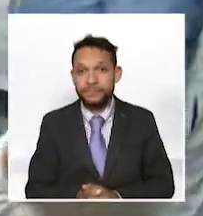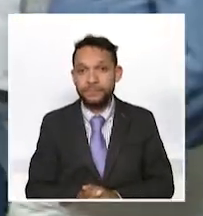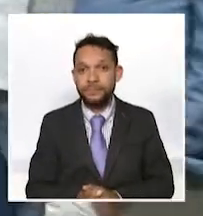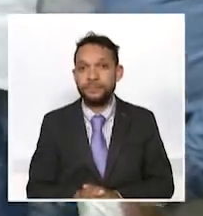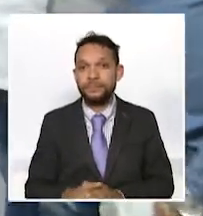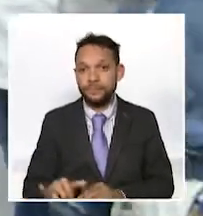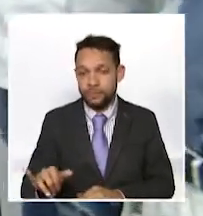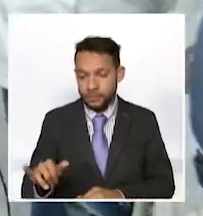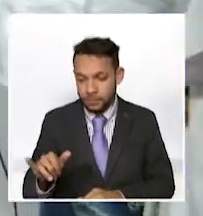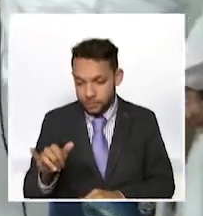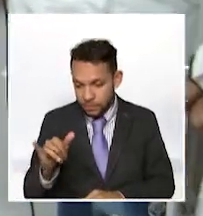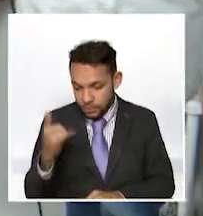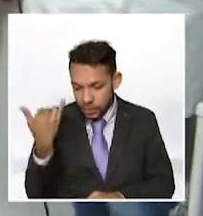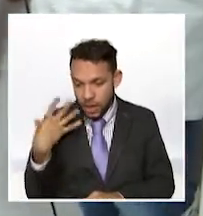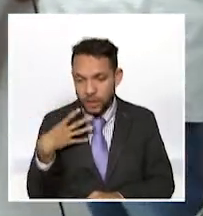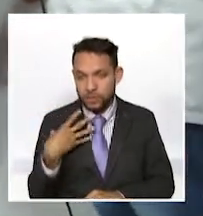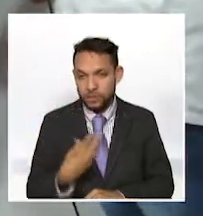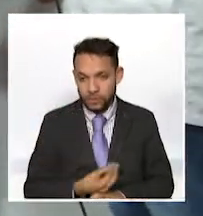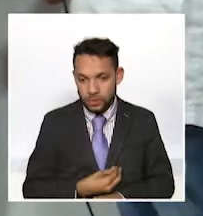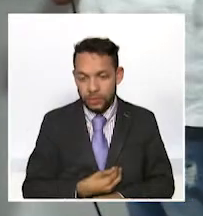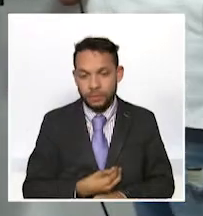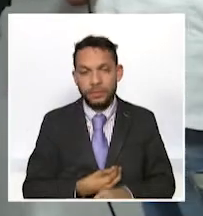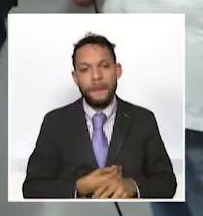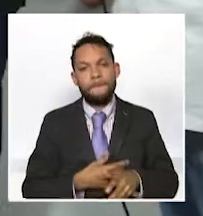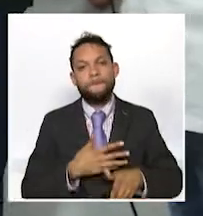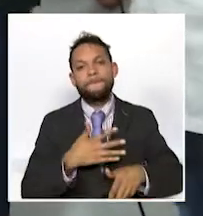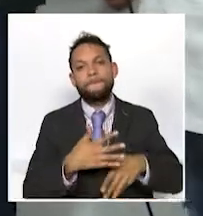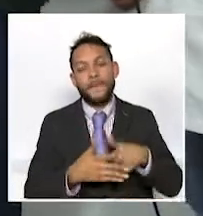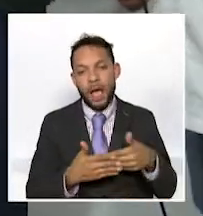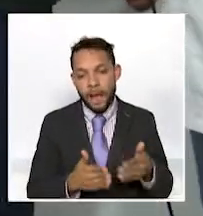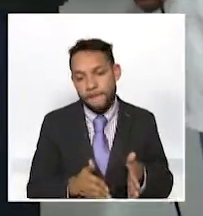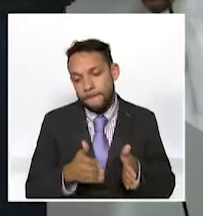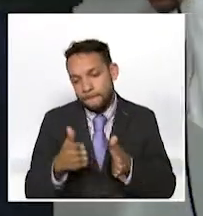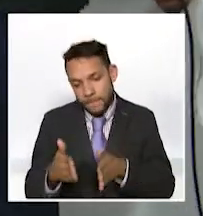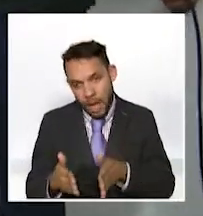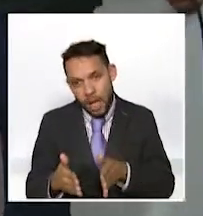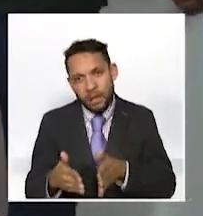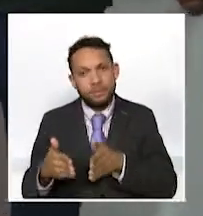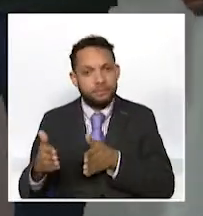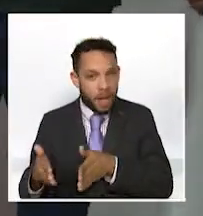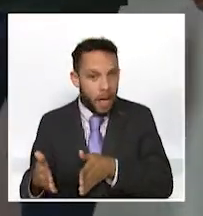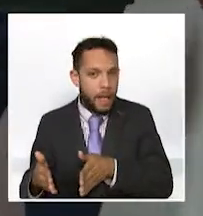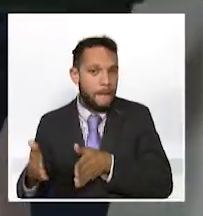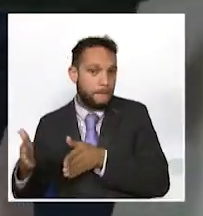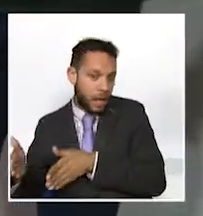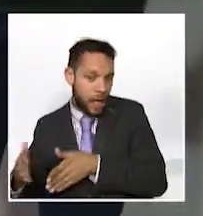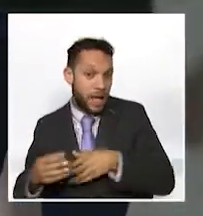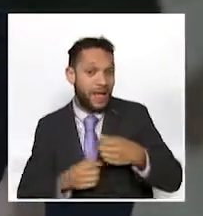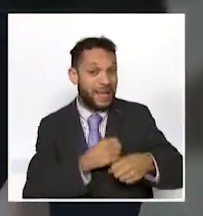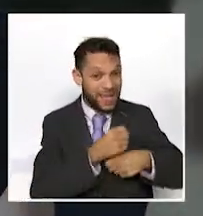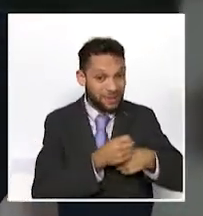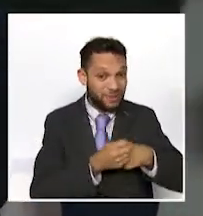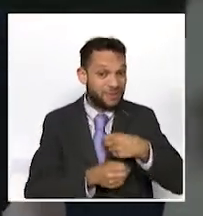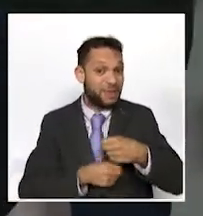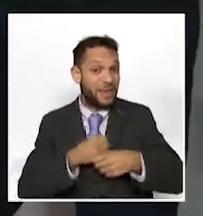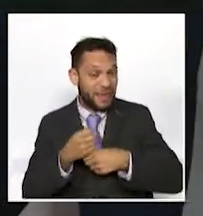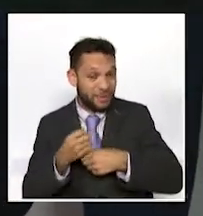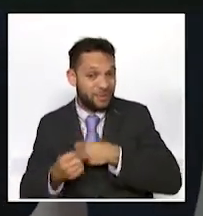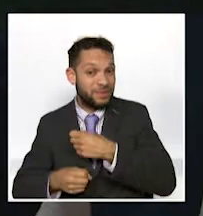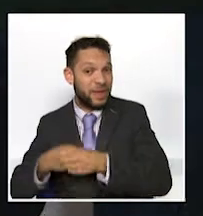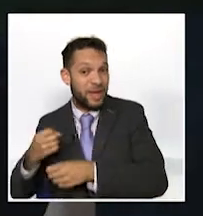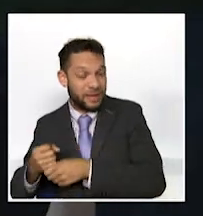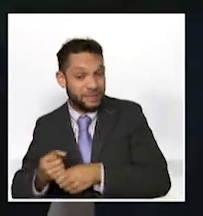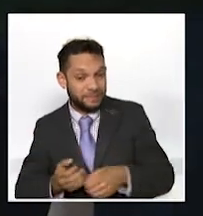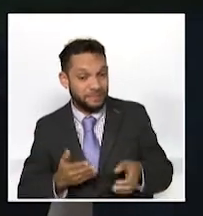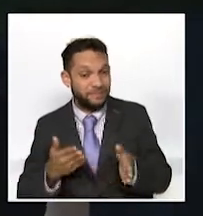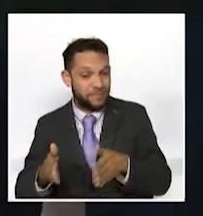Según la quiropraxia, nosotros tenemos unas etapas o unas edades en las cuales generamos unos ciclos en los que nuestro